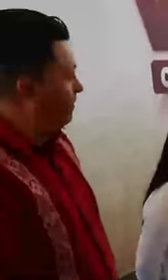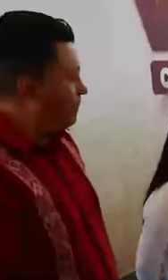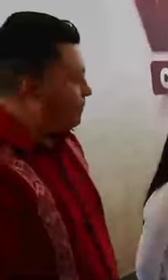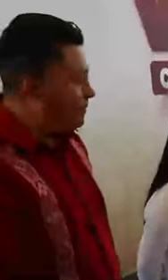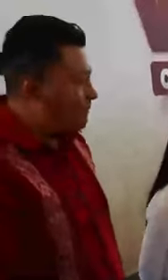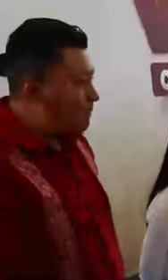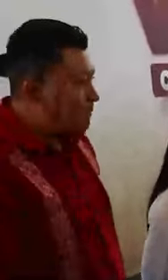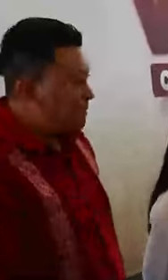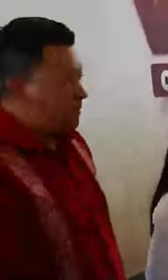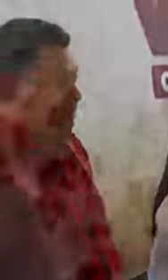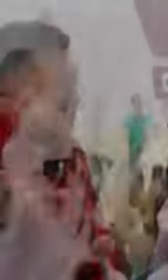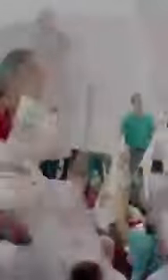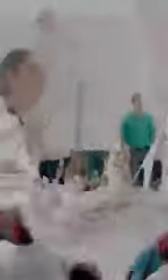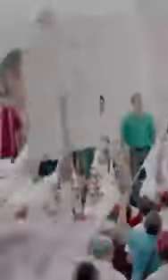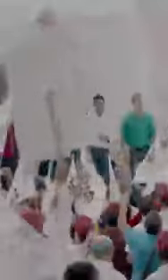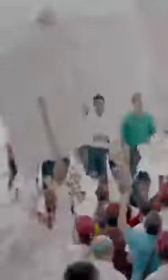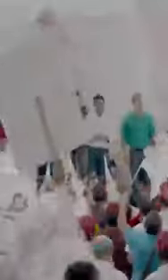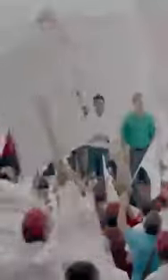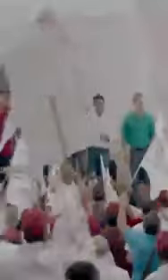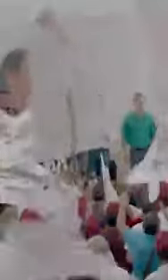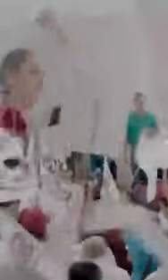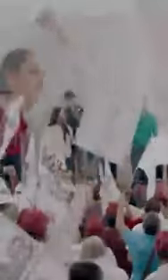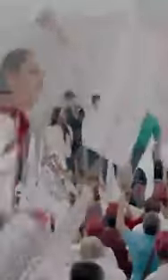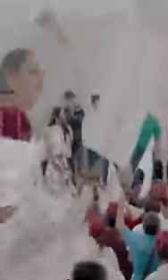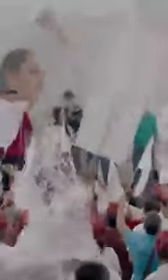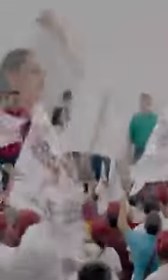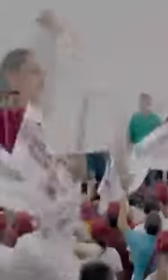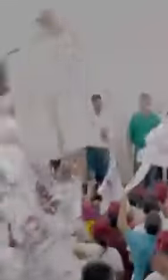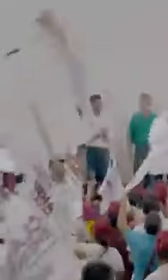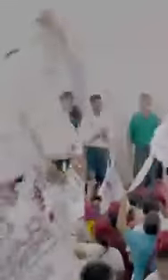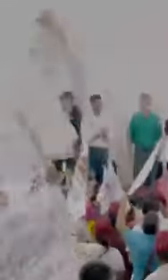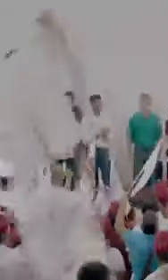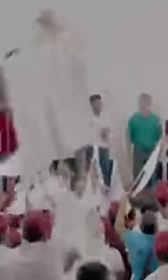candidata a presidenta municipal de Apasco.